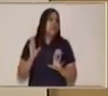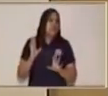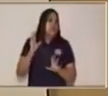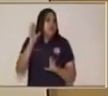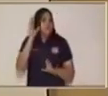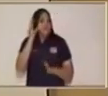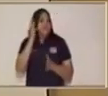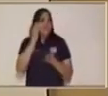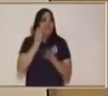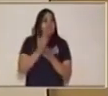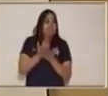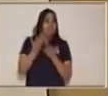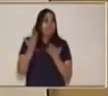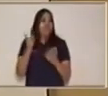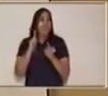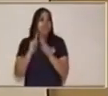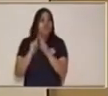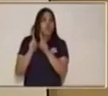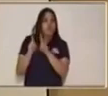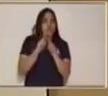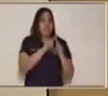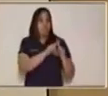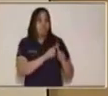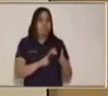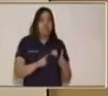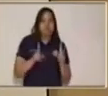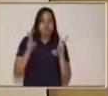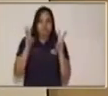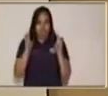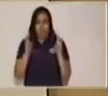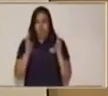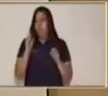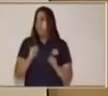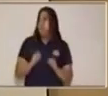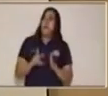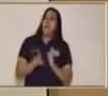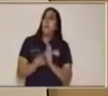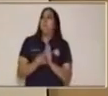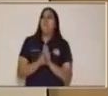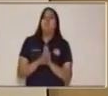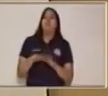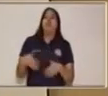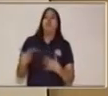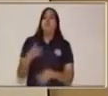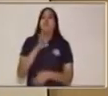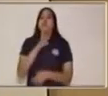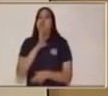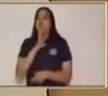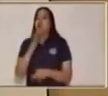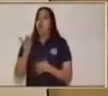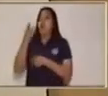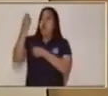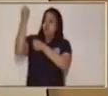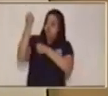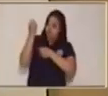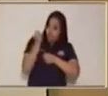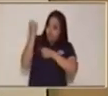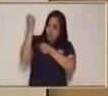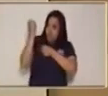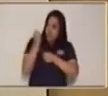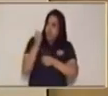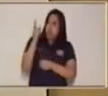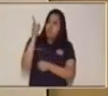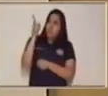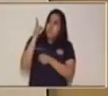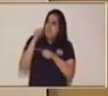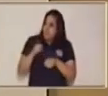estaríamos hablando de cosas totalmente diferentes. Y si hablamos sobre los barriletes, ¿será que